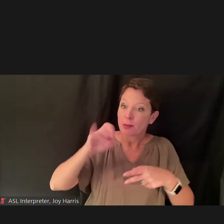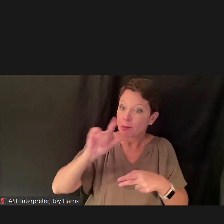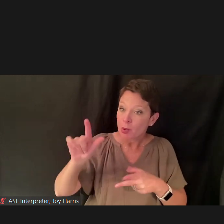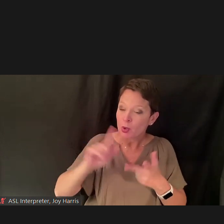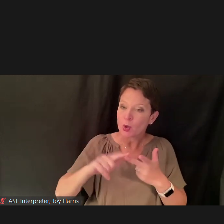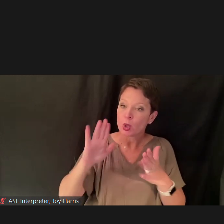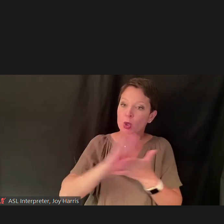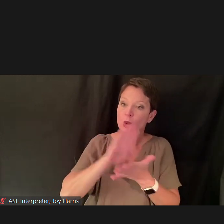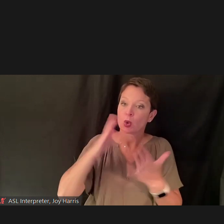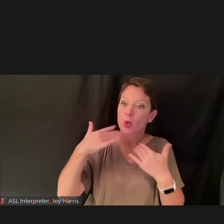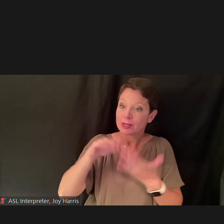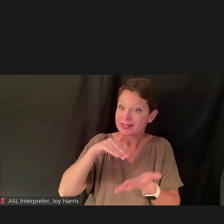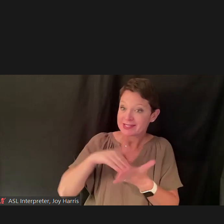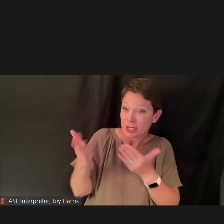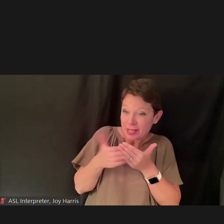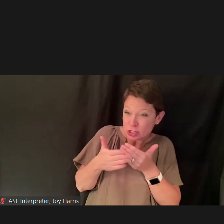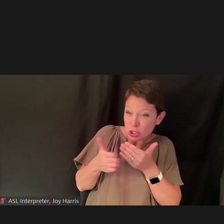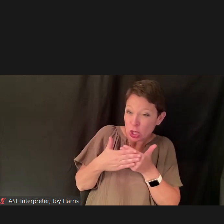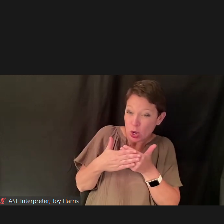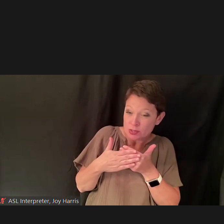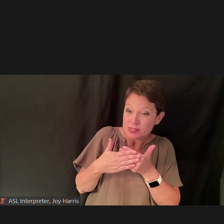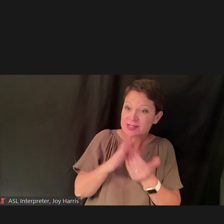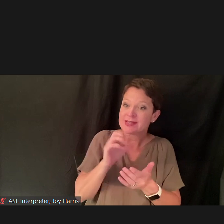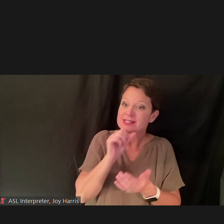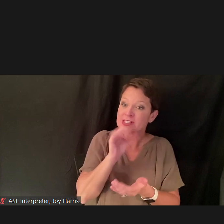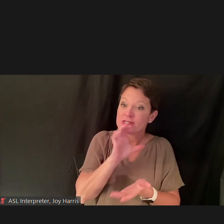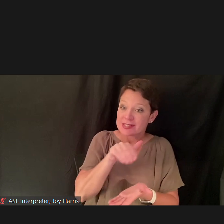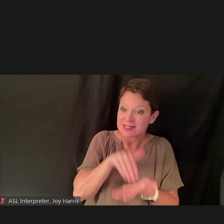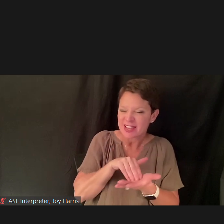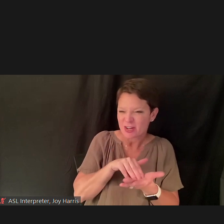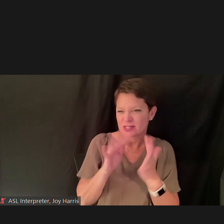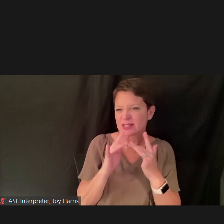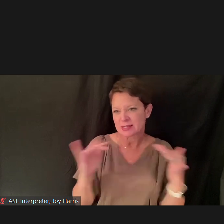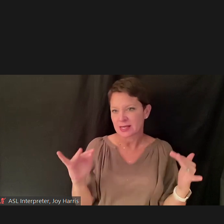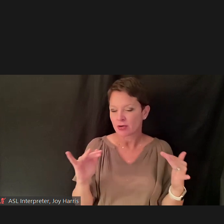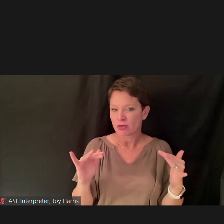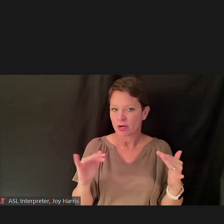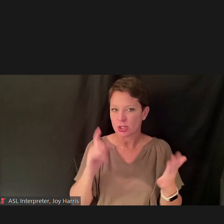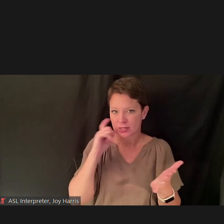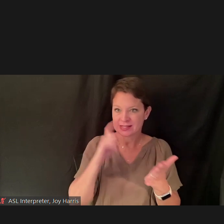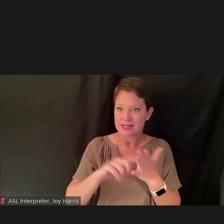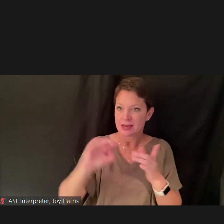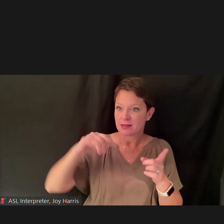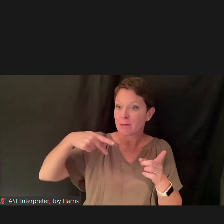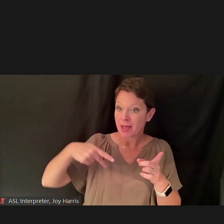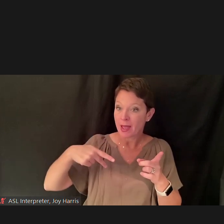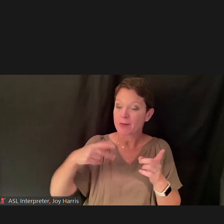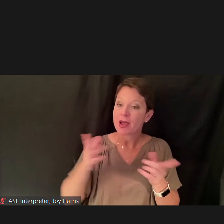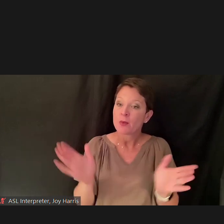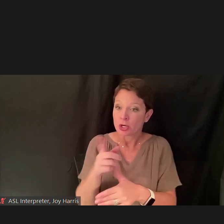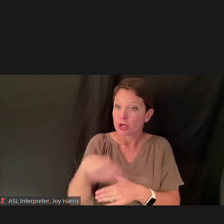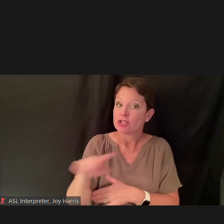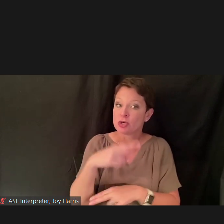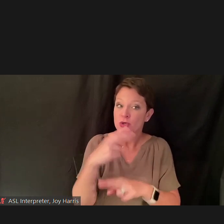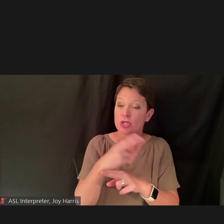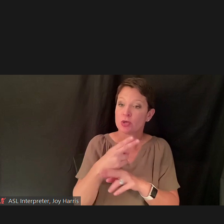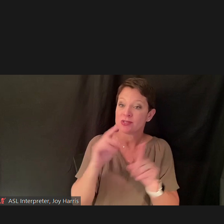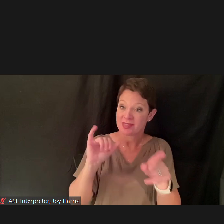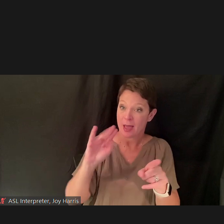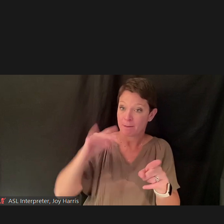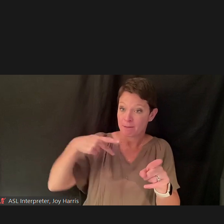También así puedo encontrar las piletas más cercanas, centros de entrenamiento. Así